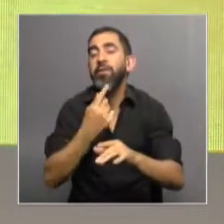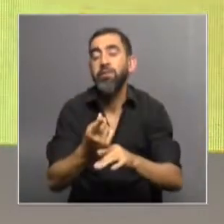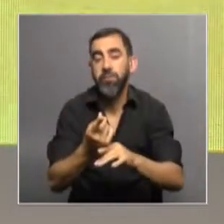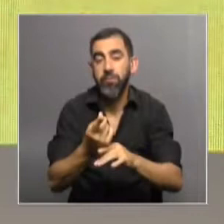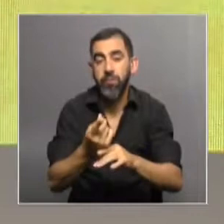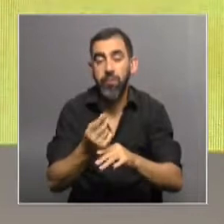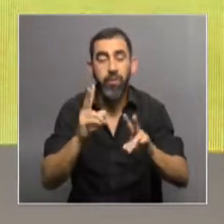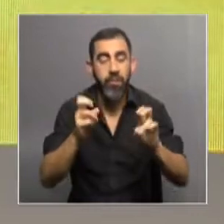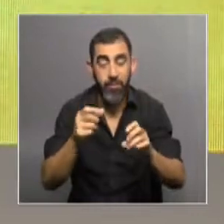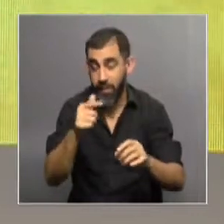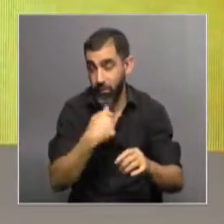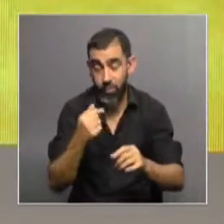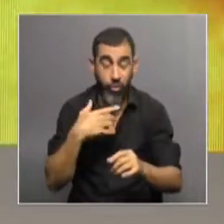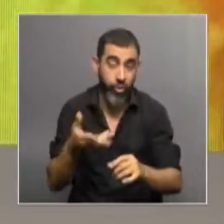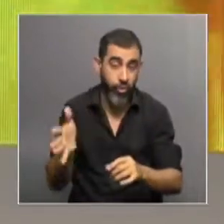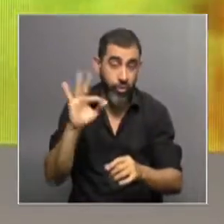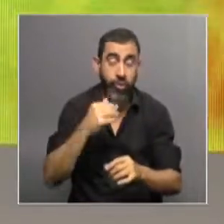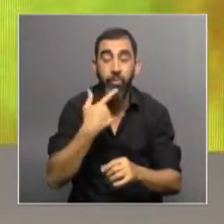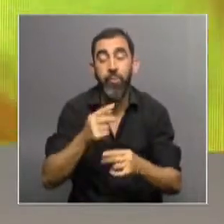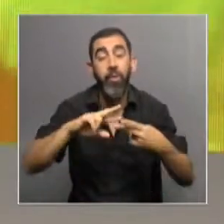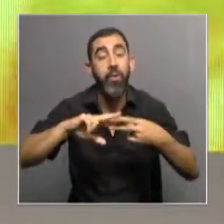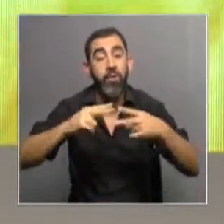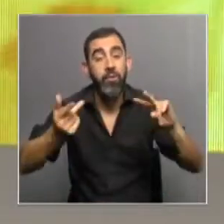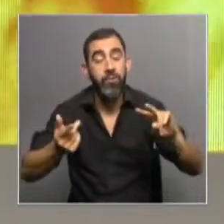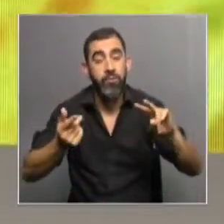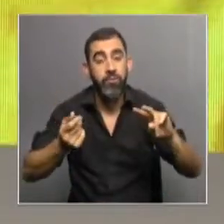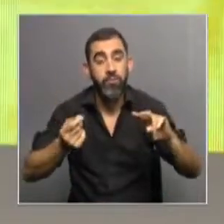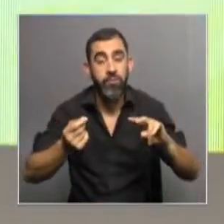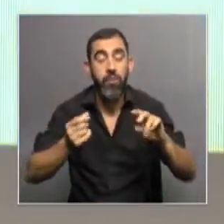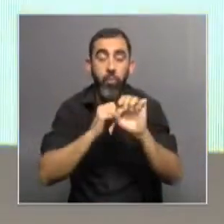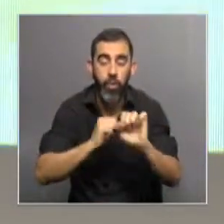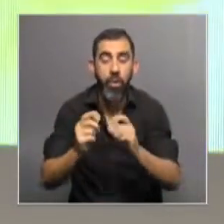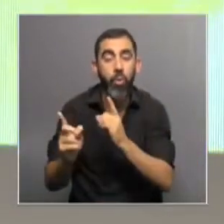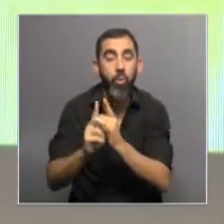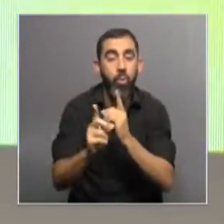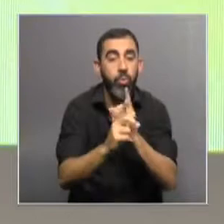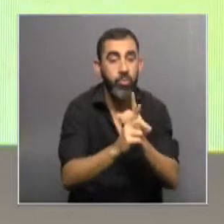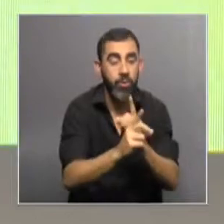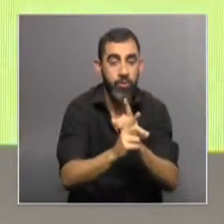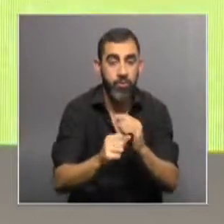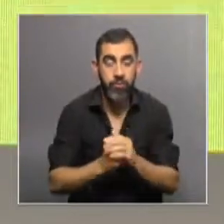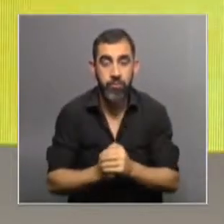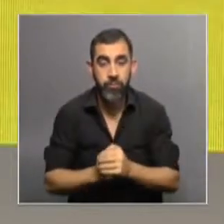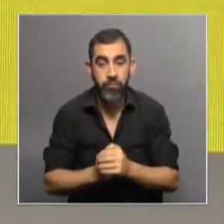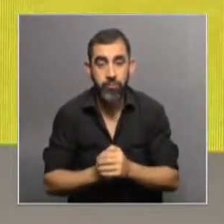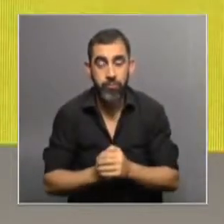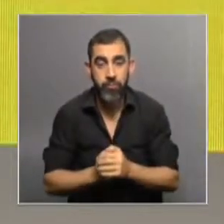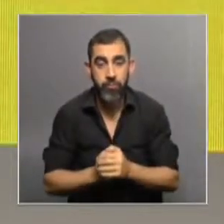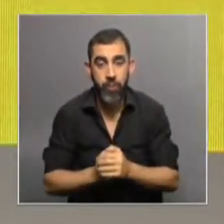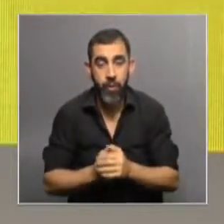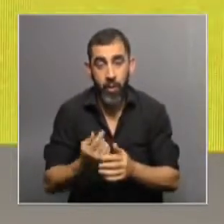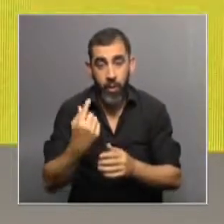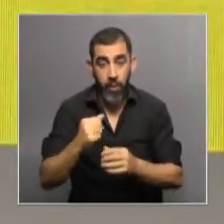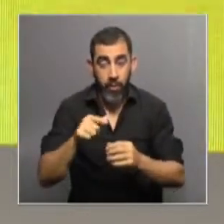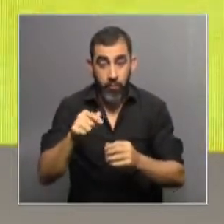cuestiones más cercanas, ¿no? Y en este caso es la genética un poco más al alcance del usuario como la estamos rotulando. Pero